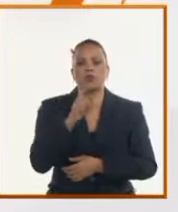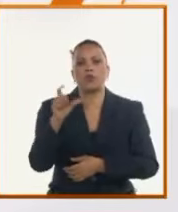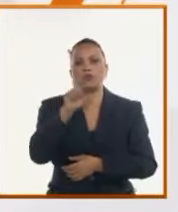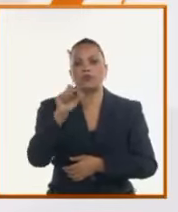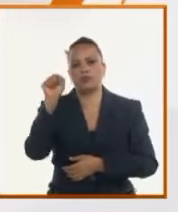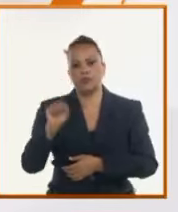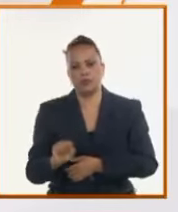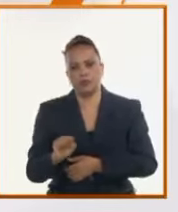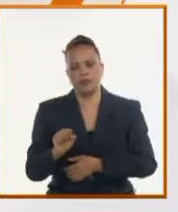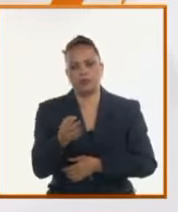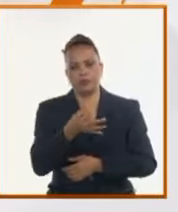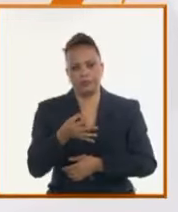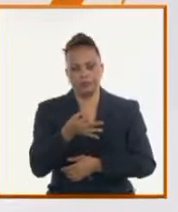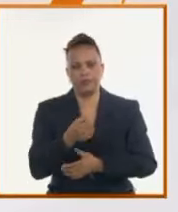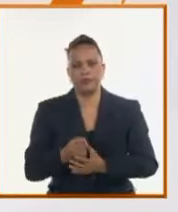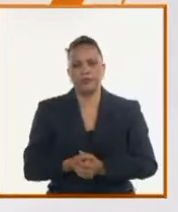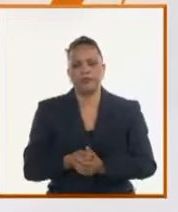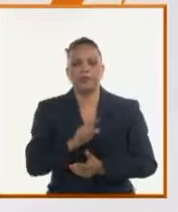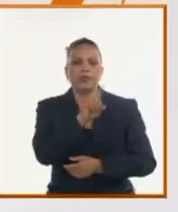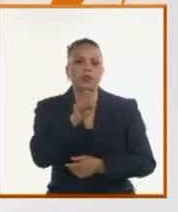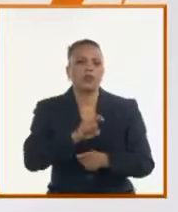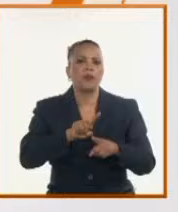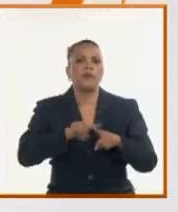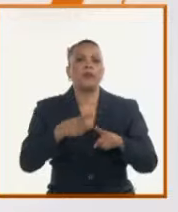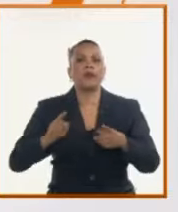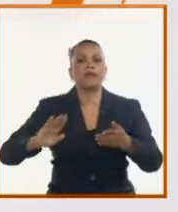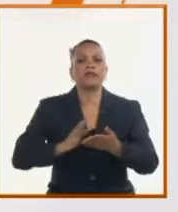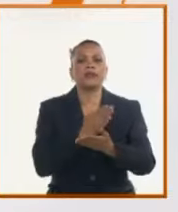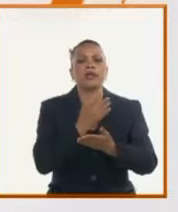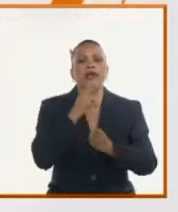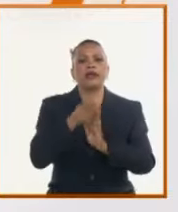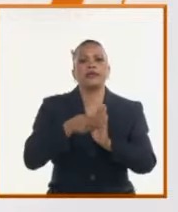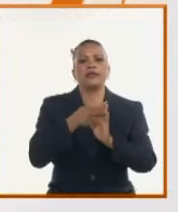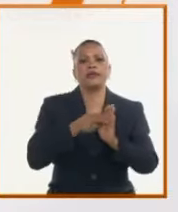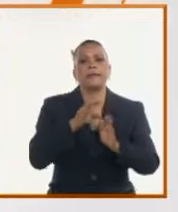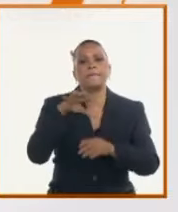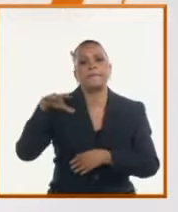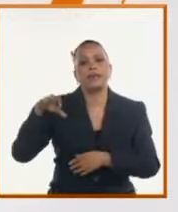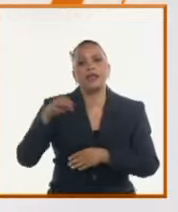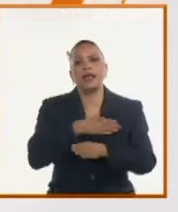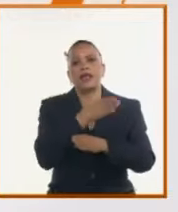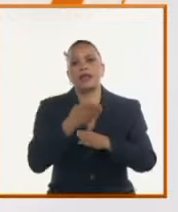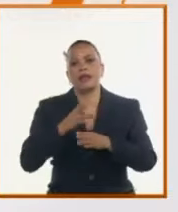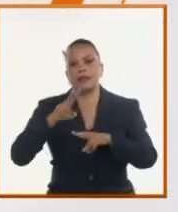porque quitaron el tren Pinar r